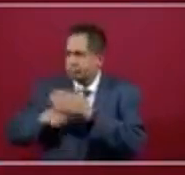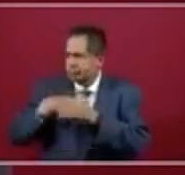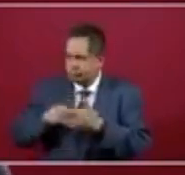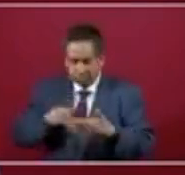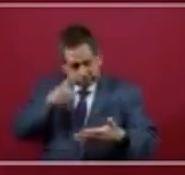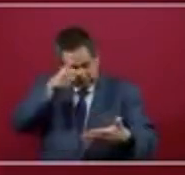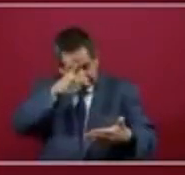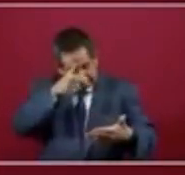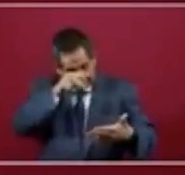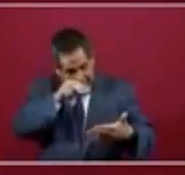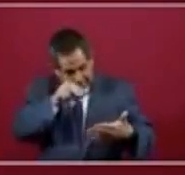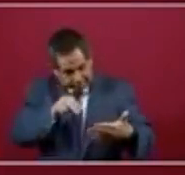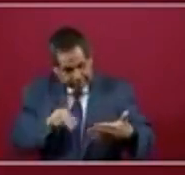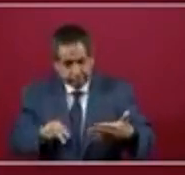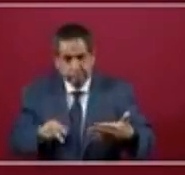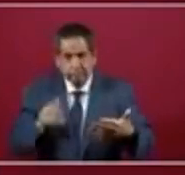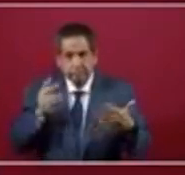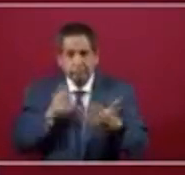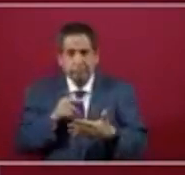aparece